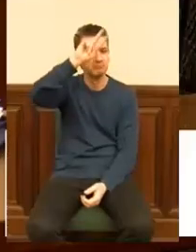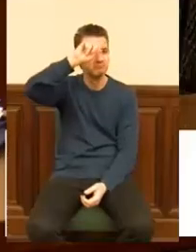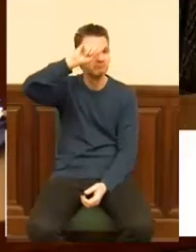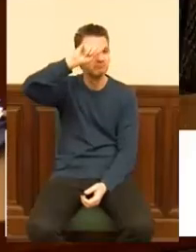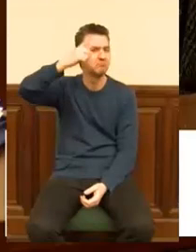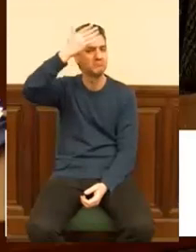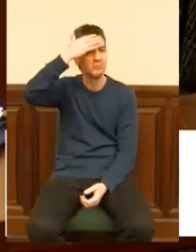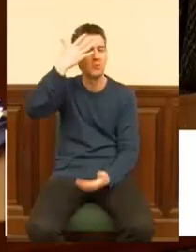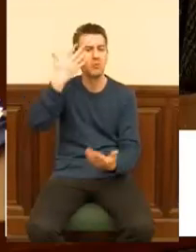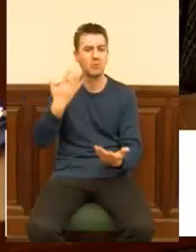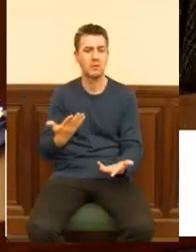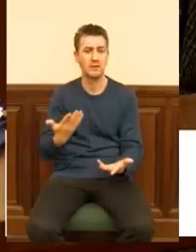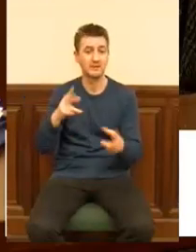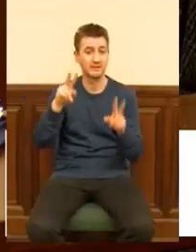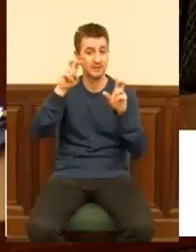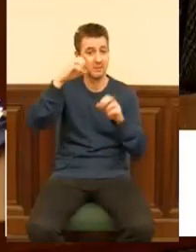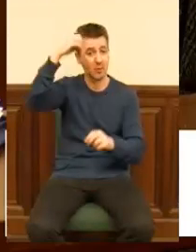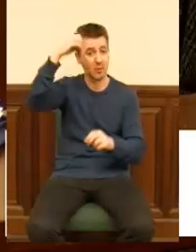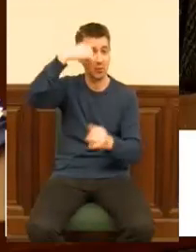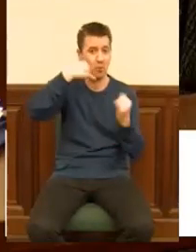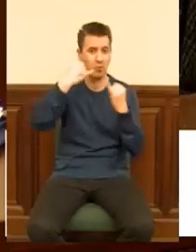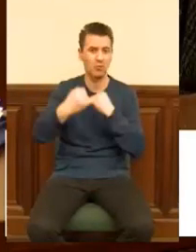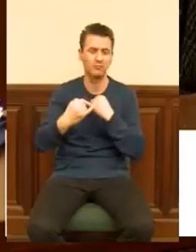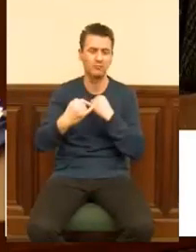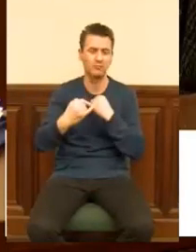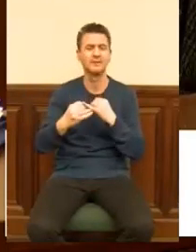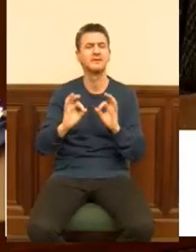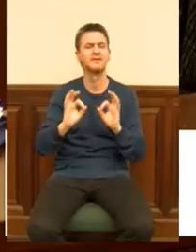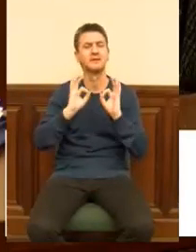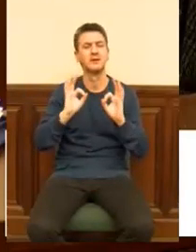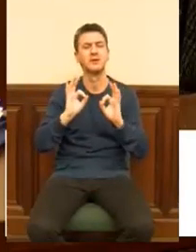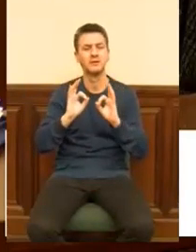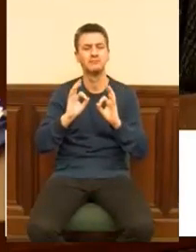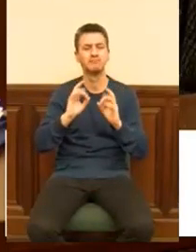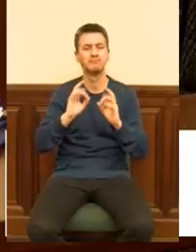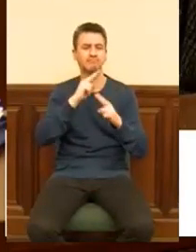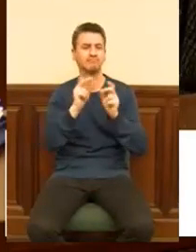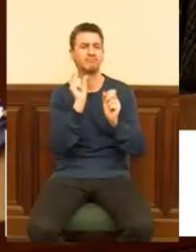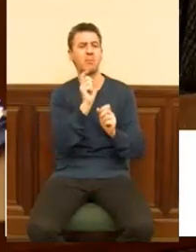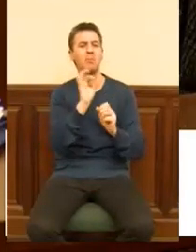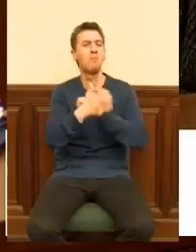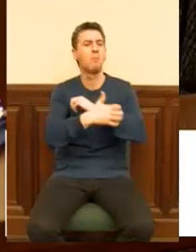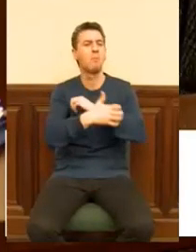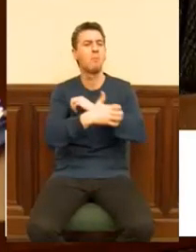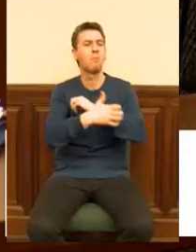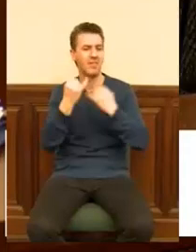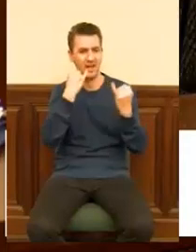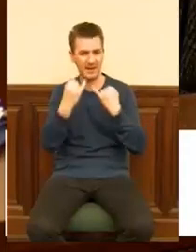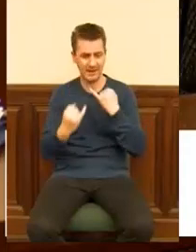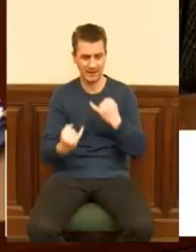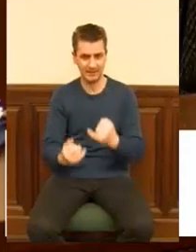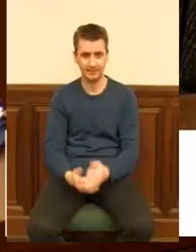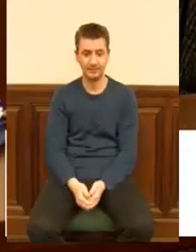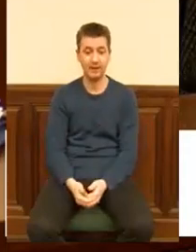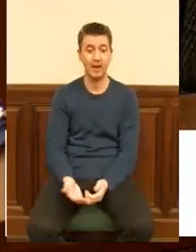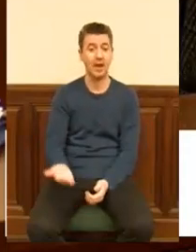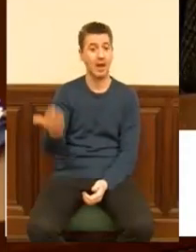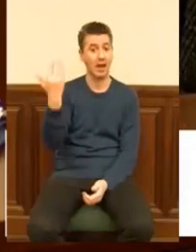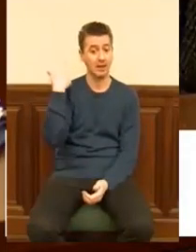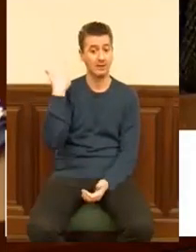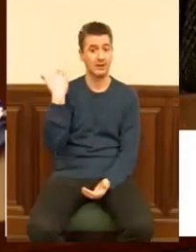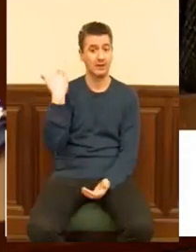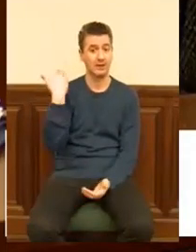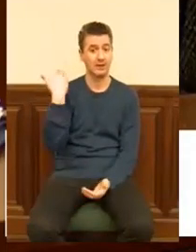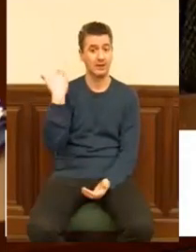que se refiere a la luz tiene que ver con la pobreza energética. Ayer mismo salían los medios de comunicación que en el último